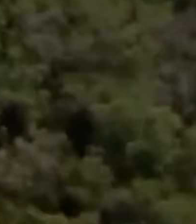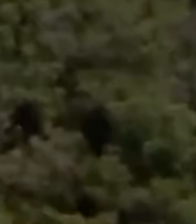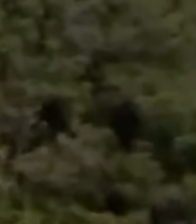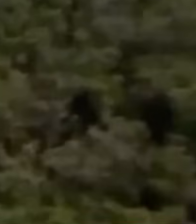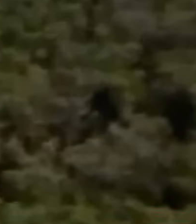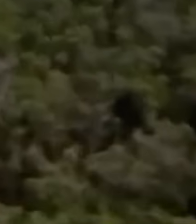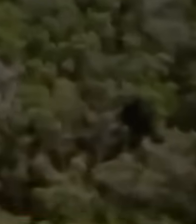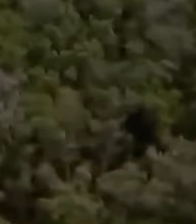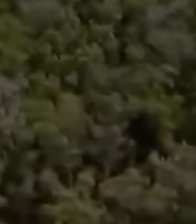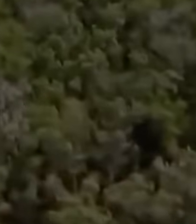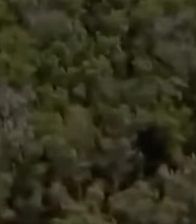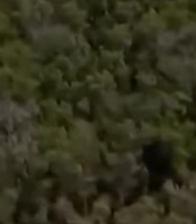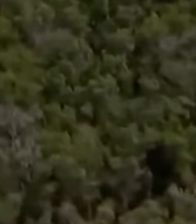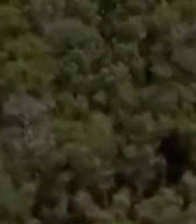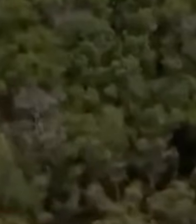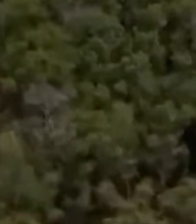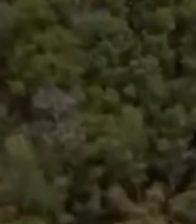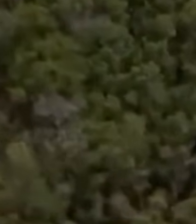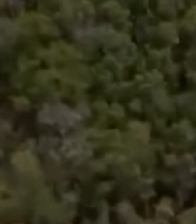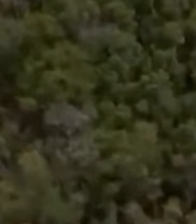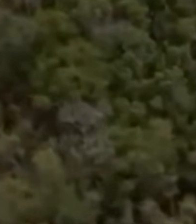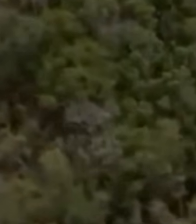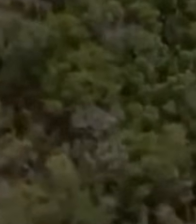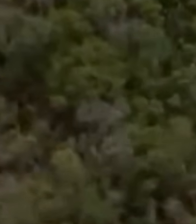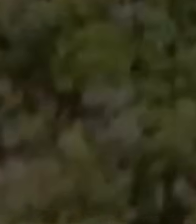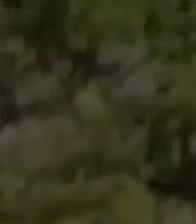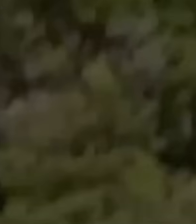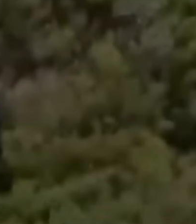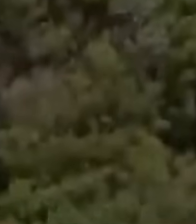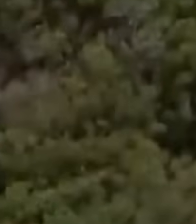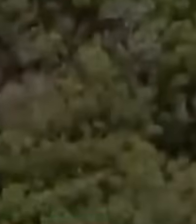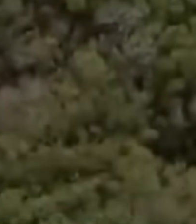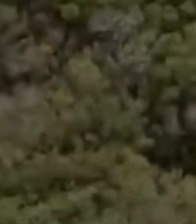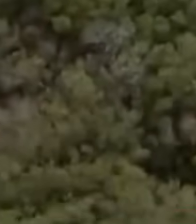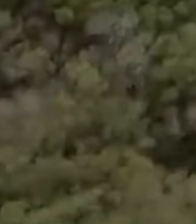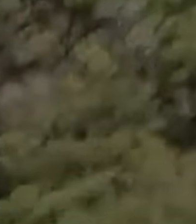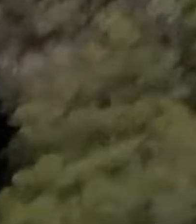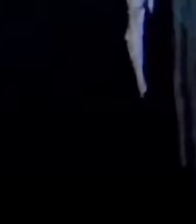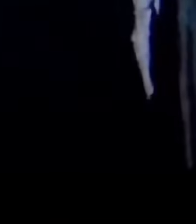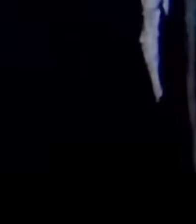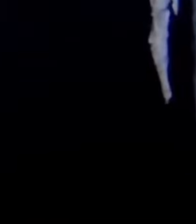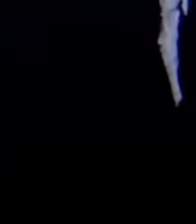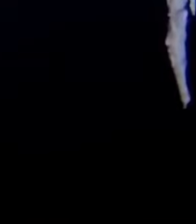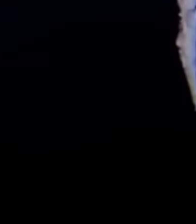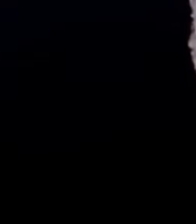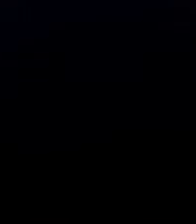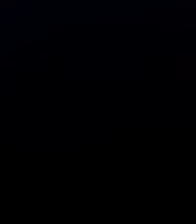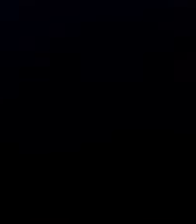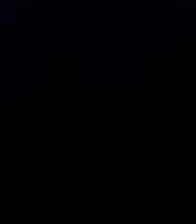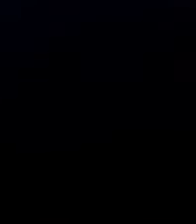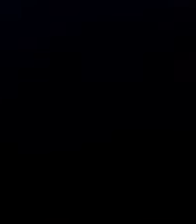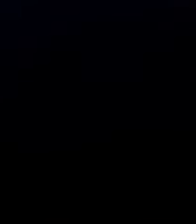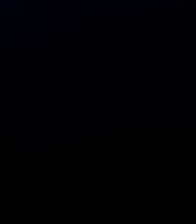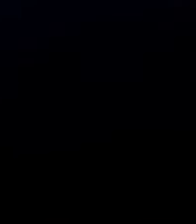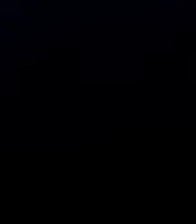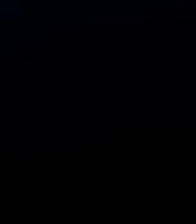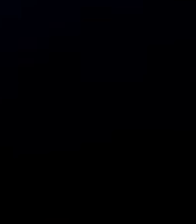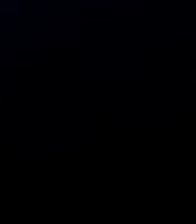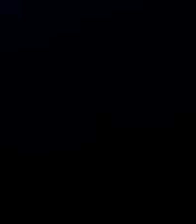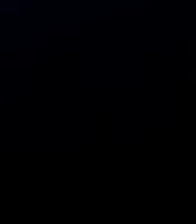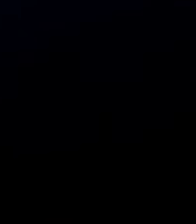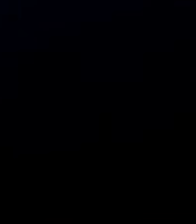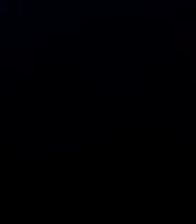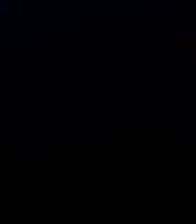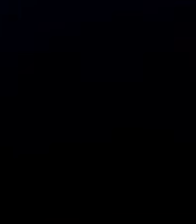tienen conexión con áreas del mar, sino a su vez dañó a los manglares, que sirven de refugio y como zona de desove de